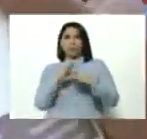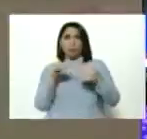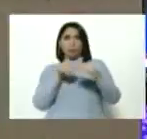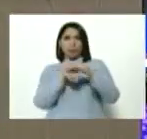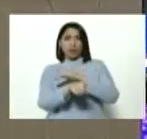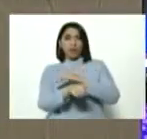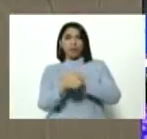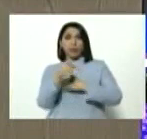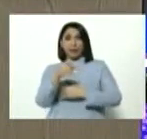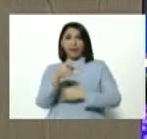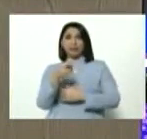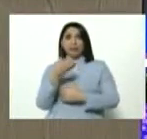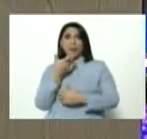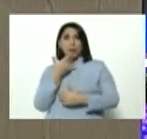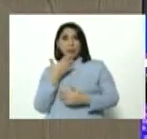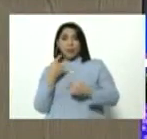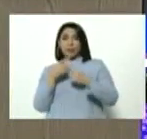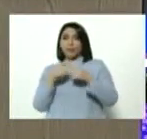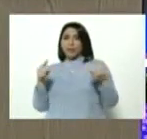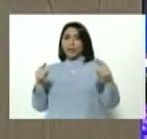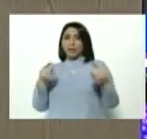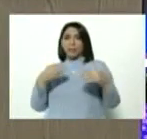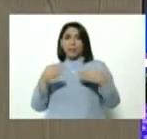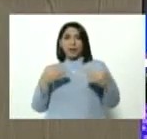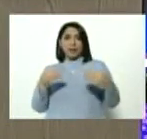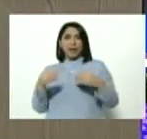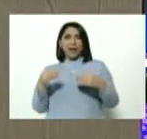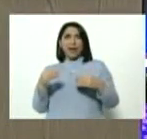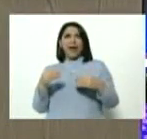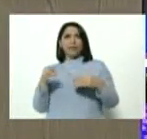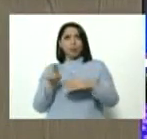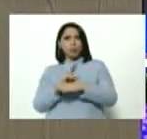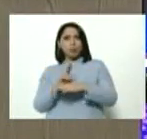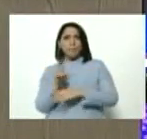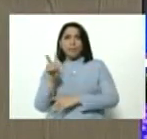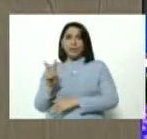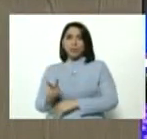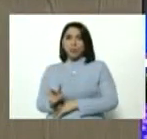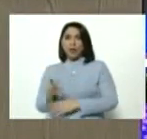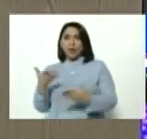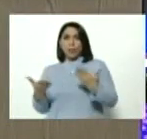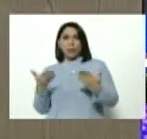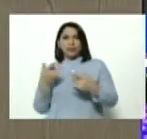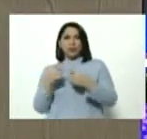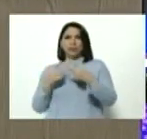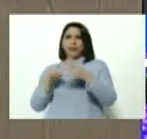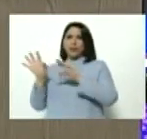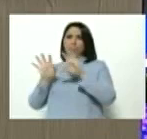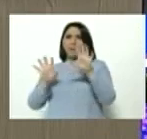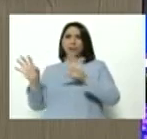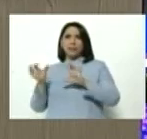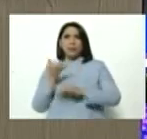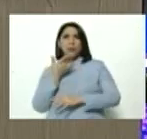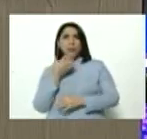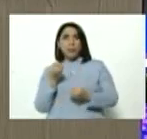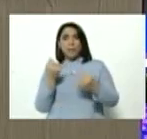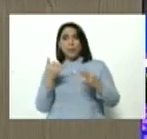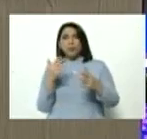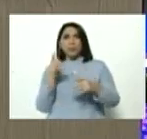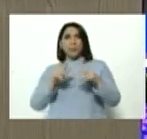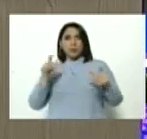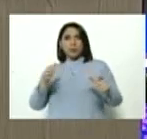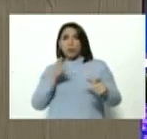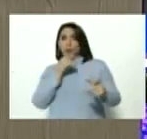las condiciones y los criterios diferentes que maneja Venezuela respecto a los otros países. En la mayoría de los países le dicen incluso a las personas que no acudan